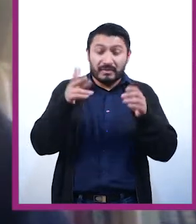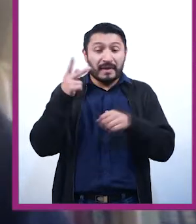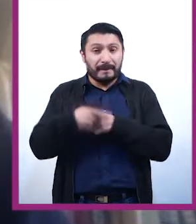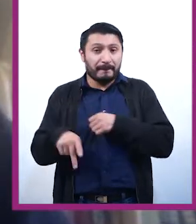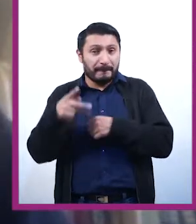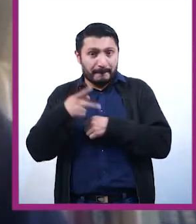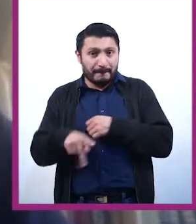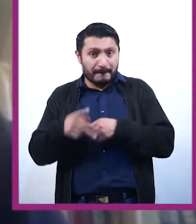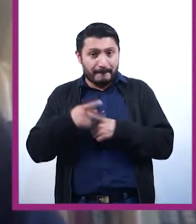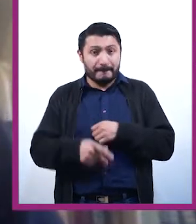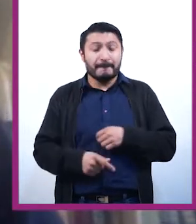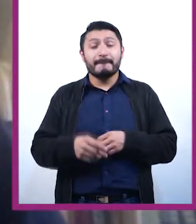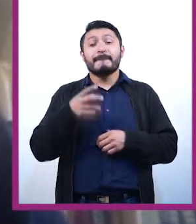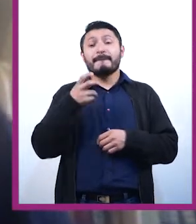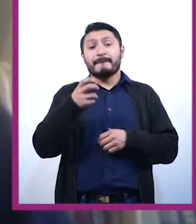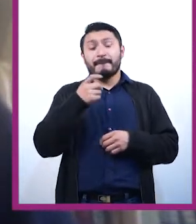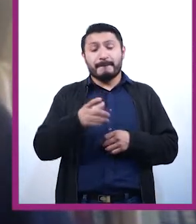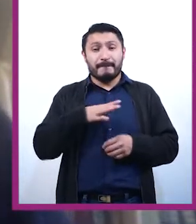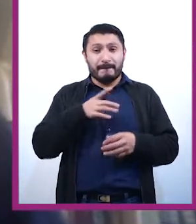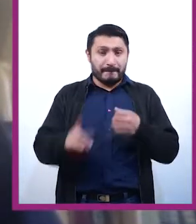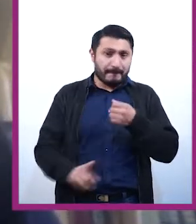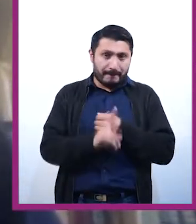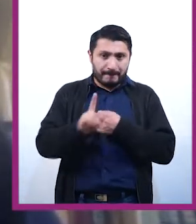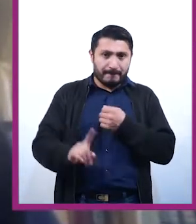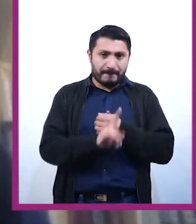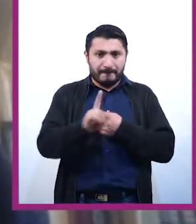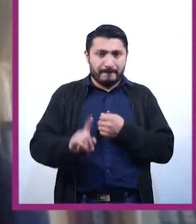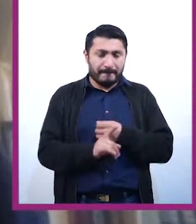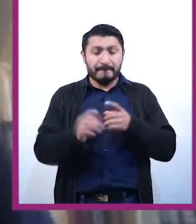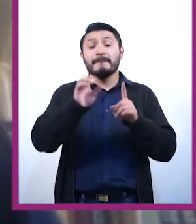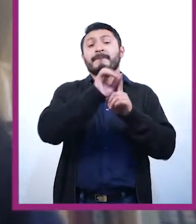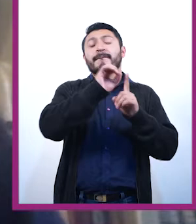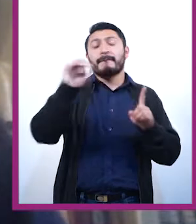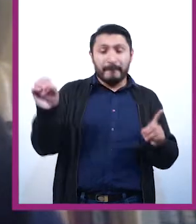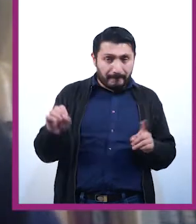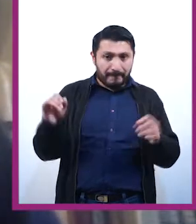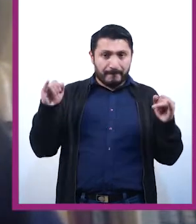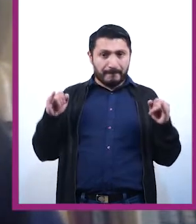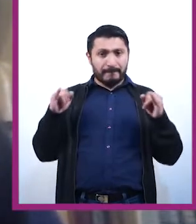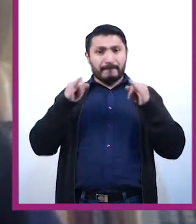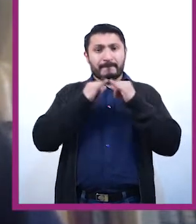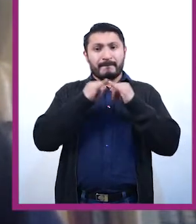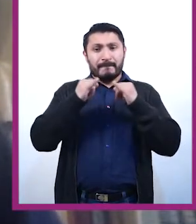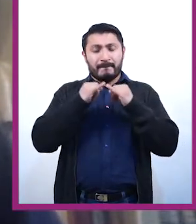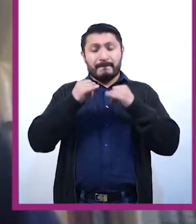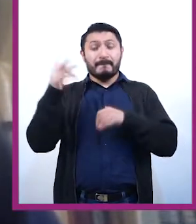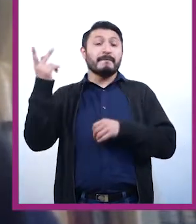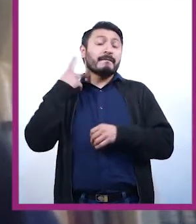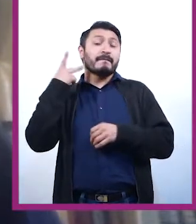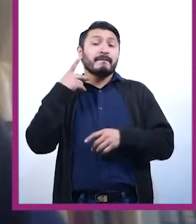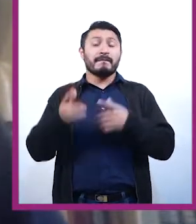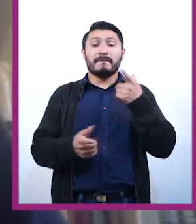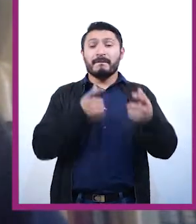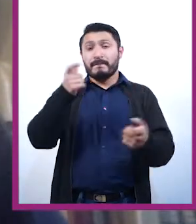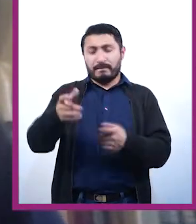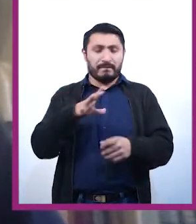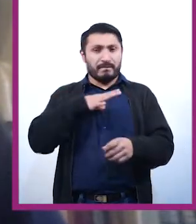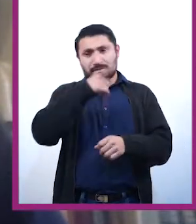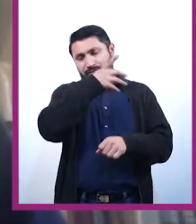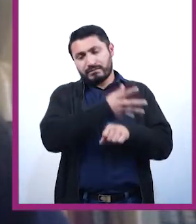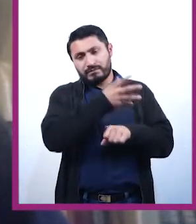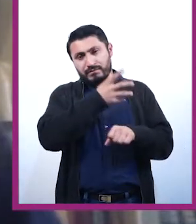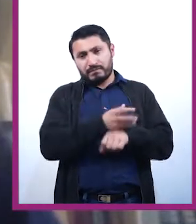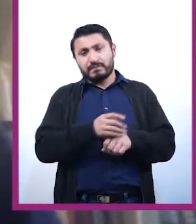generó una situación peligrosa. Aquí entra un problema de organización institucional de la